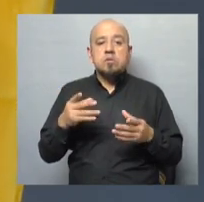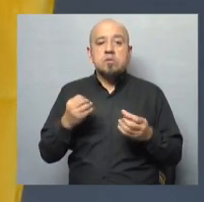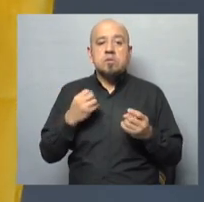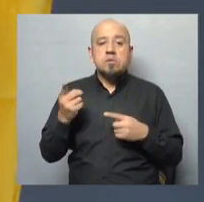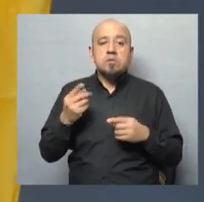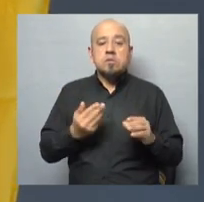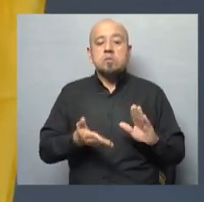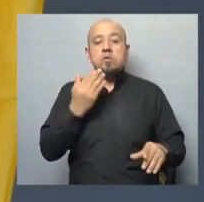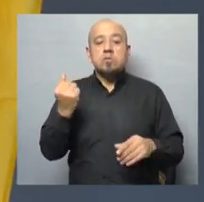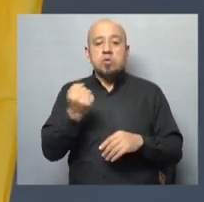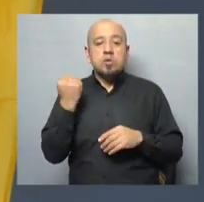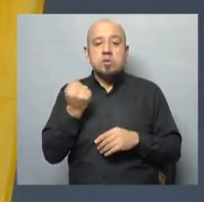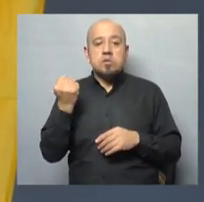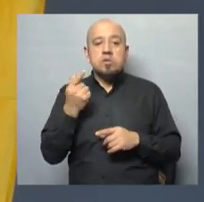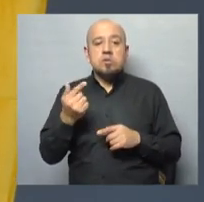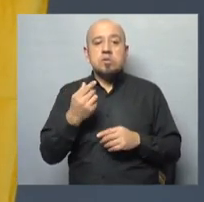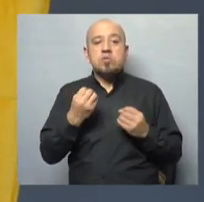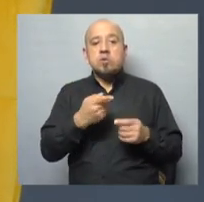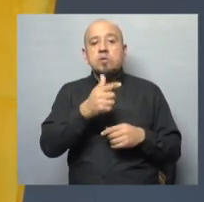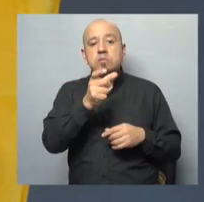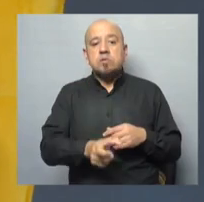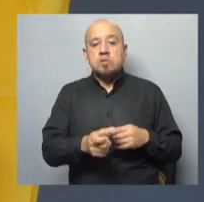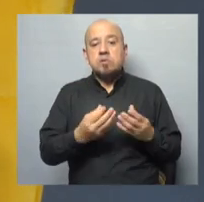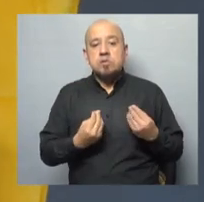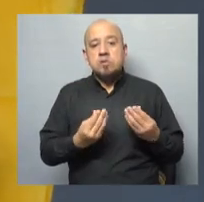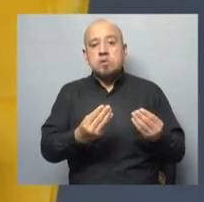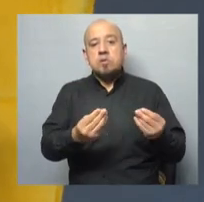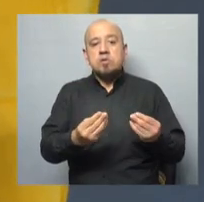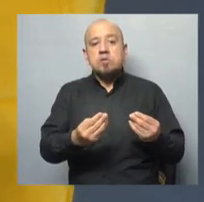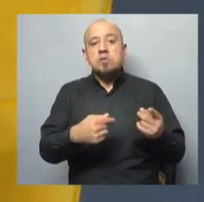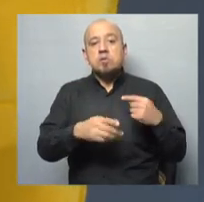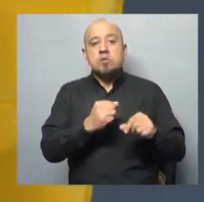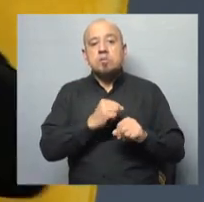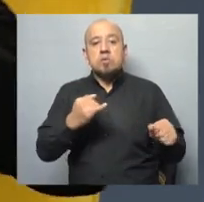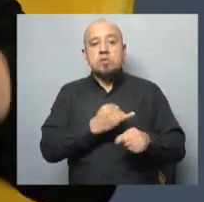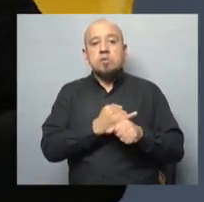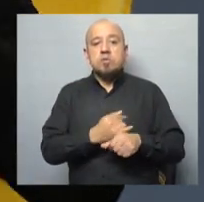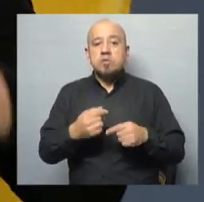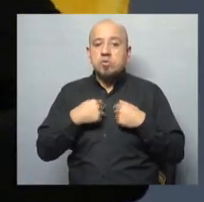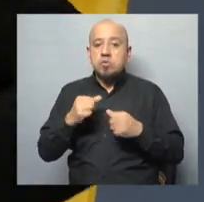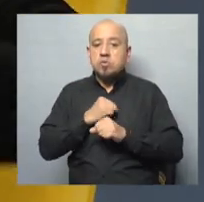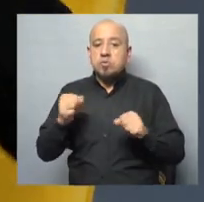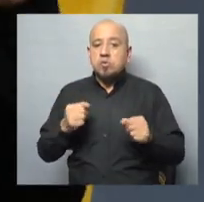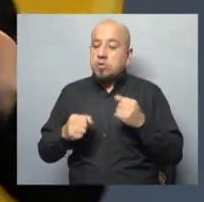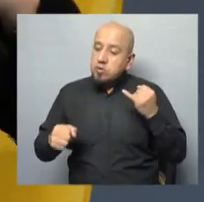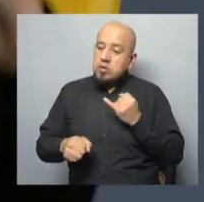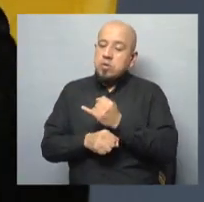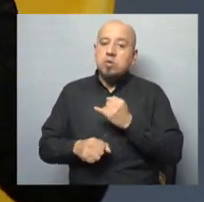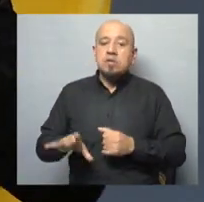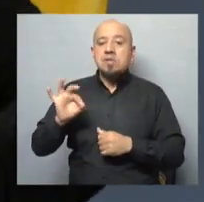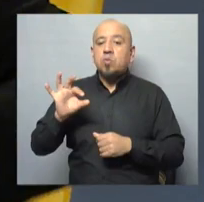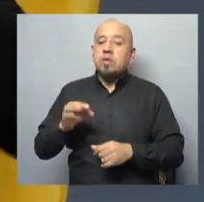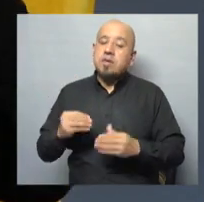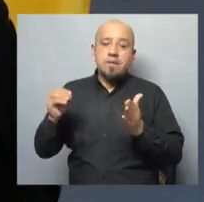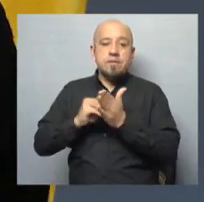valioso que porque esa persona que estudia el pacto de los humedales de no sé dónde se puede equivocar y nosotros no nos podemos equivocar 50 veces